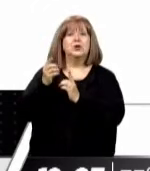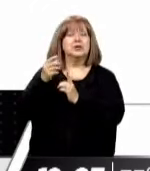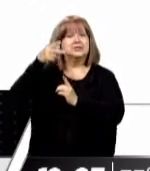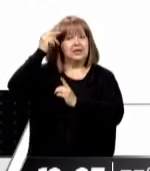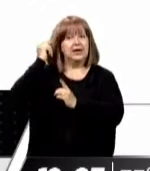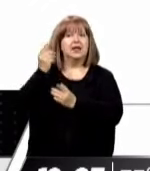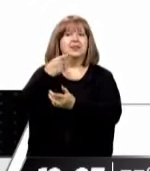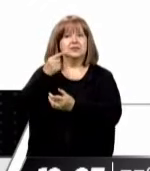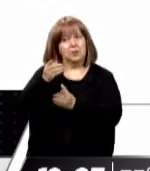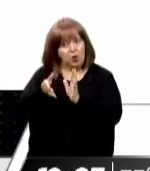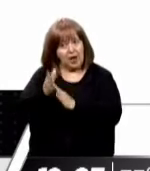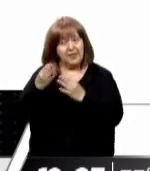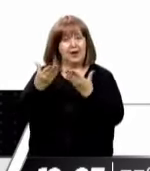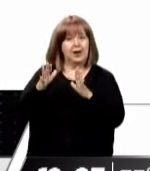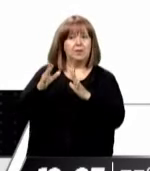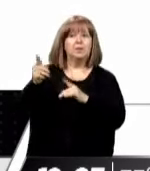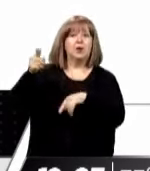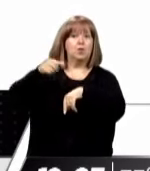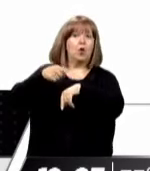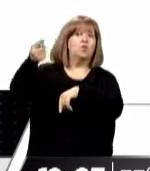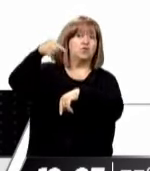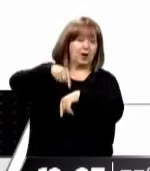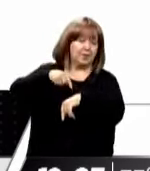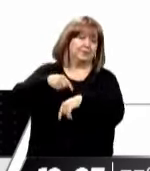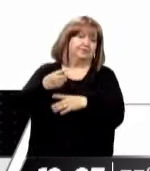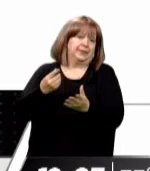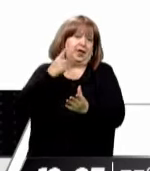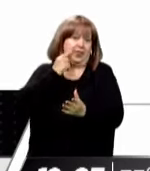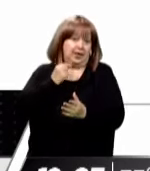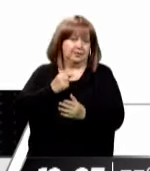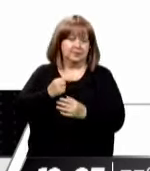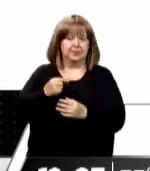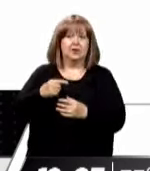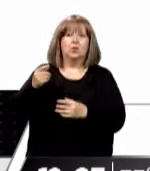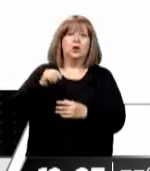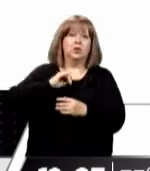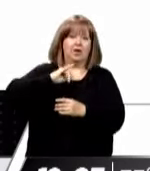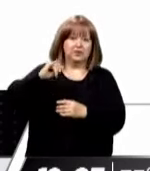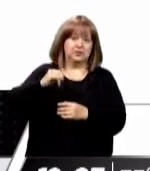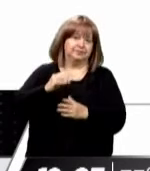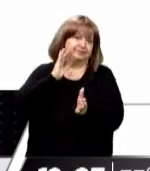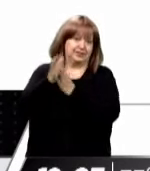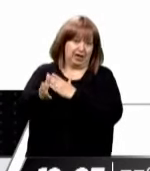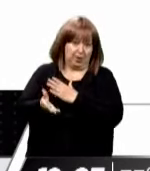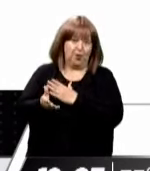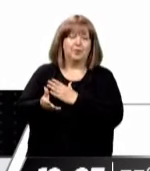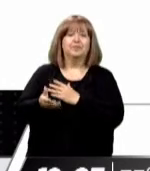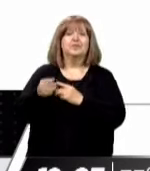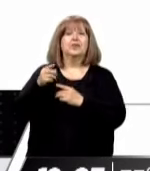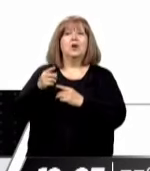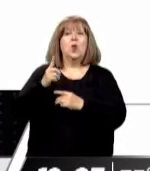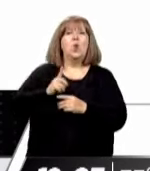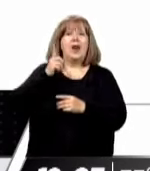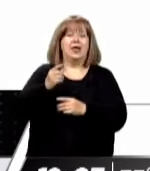país. Ahora, conocida la situación de haber dado con él, bueno, la alerta se transforma en alerta